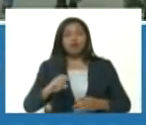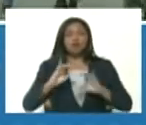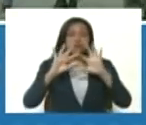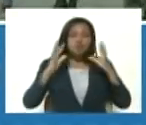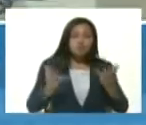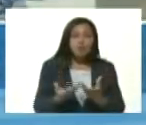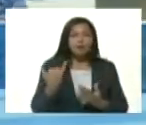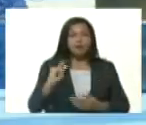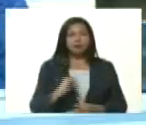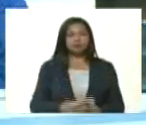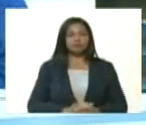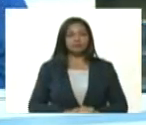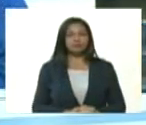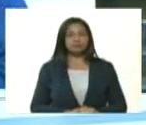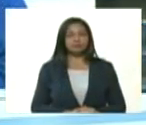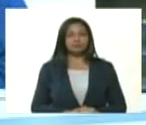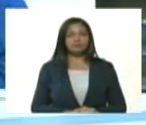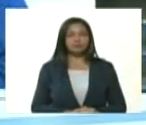pandemia.